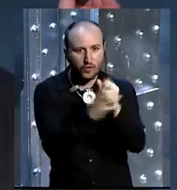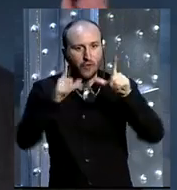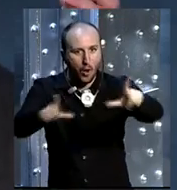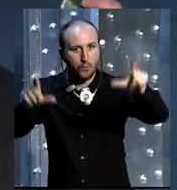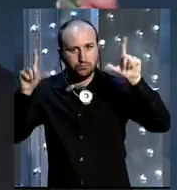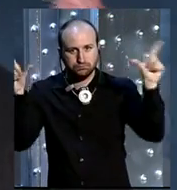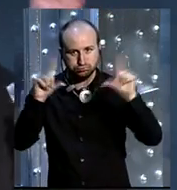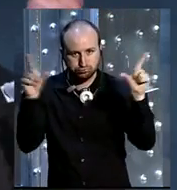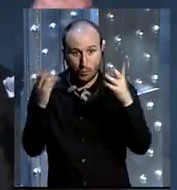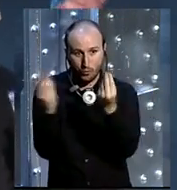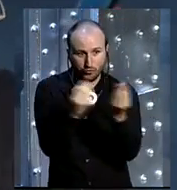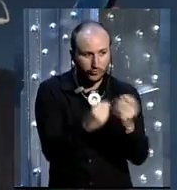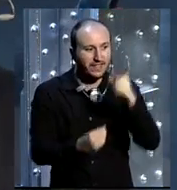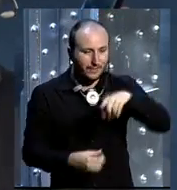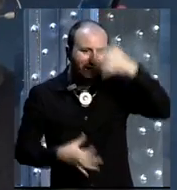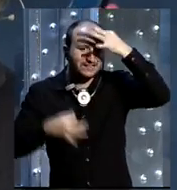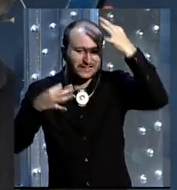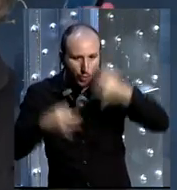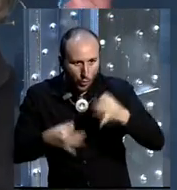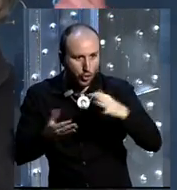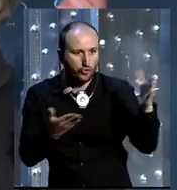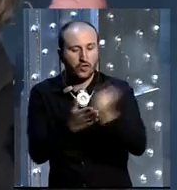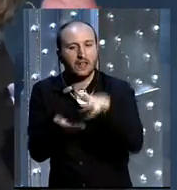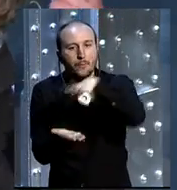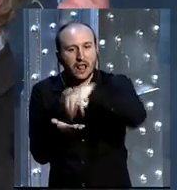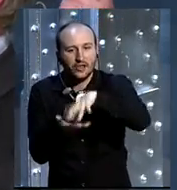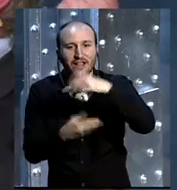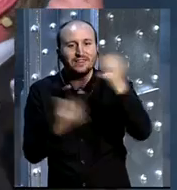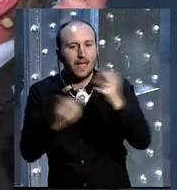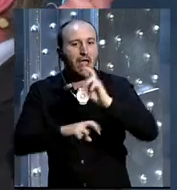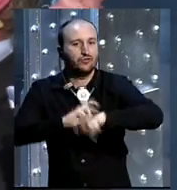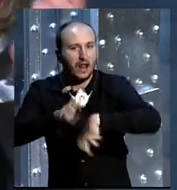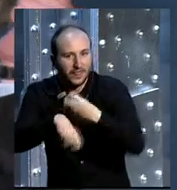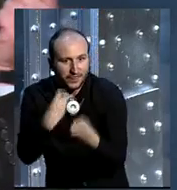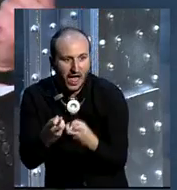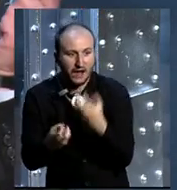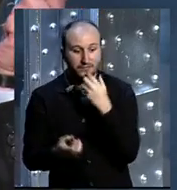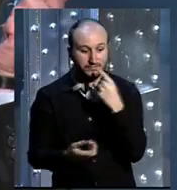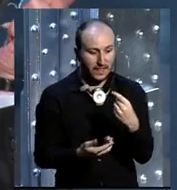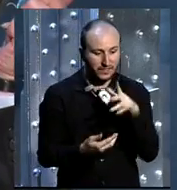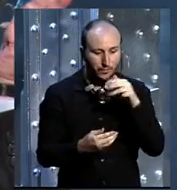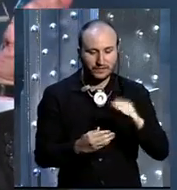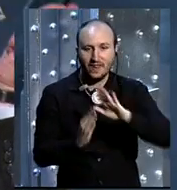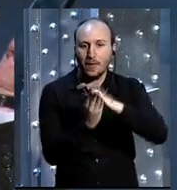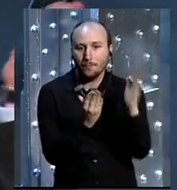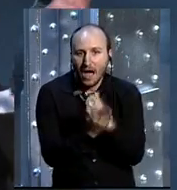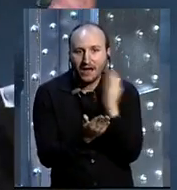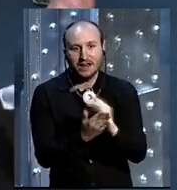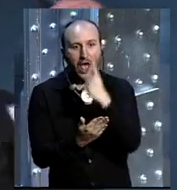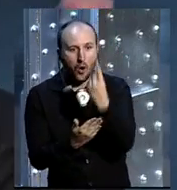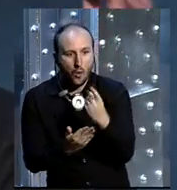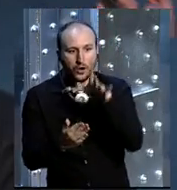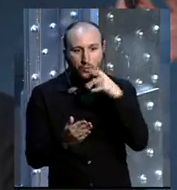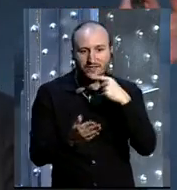todos tenemos aplicaciones que hemos tenido que actualizar y siempre nos dicen página 1 de 53 cuando nos leemos las condiciones